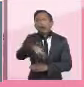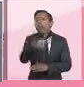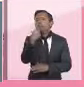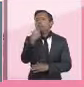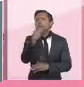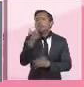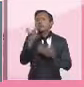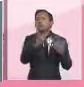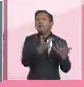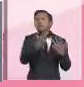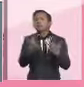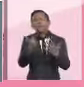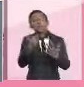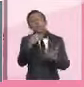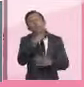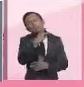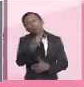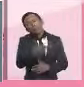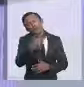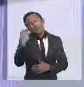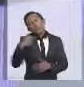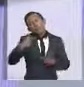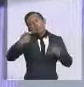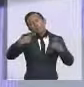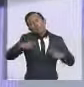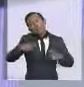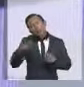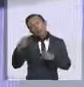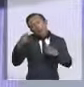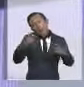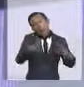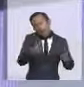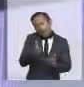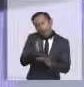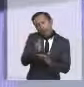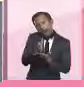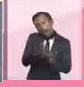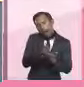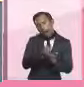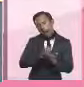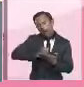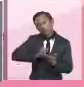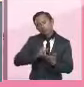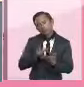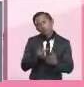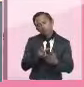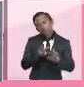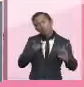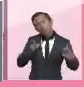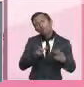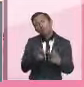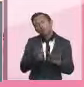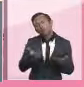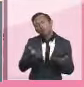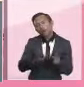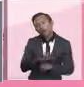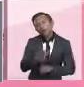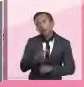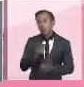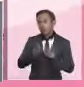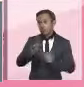del pastel que te tocó? Gracias, candidato. ¿Tiene tiempo Margarita Zavala? Sí, yo llevo toda mi vida en la política y ustedes me